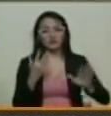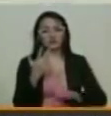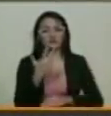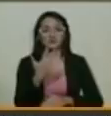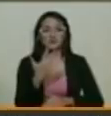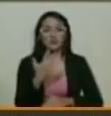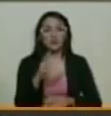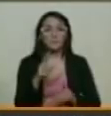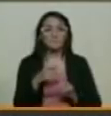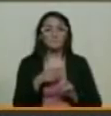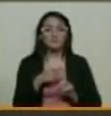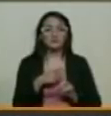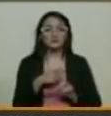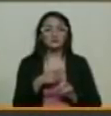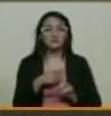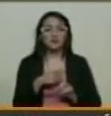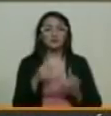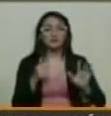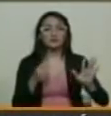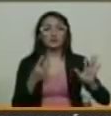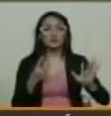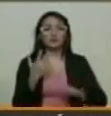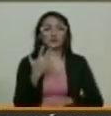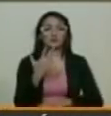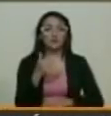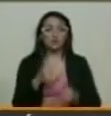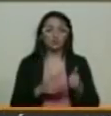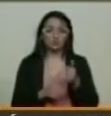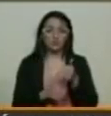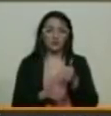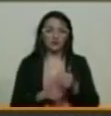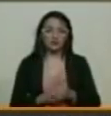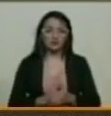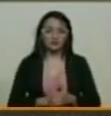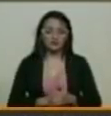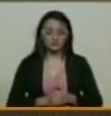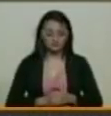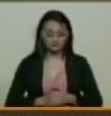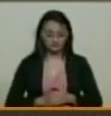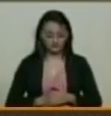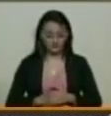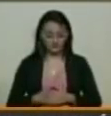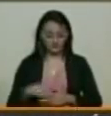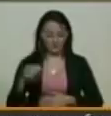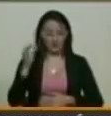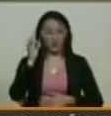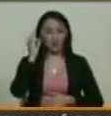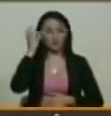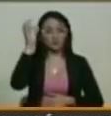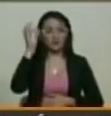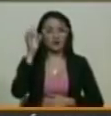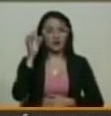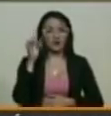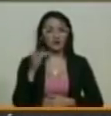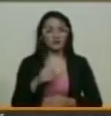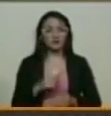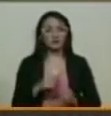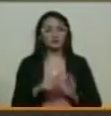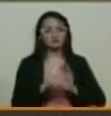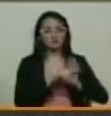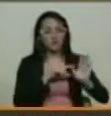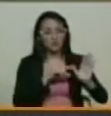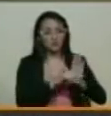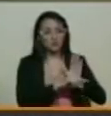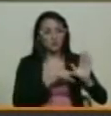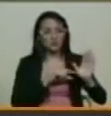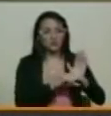685 principales, 685 suplentes. Para las concejalas o concejales nominal, vamos